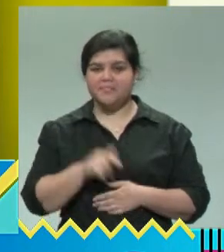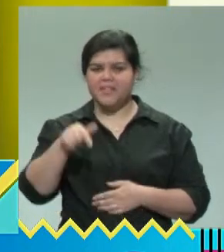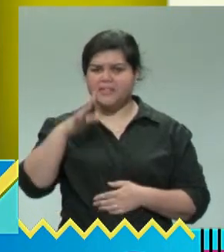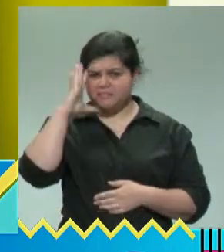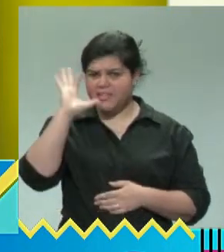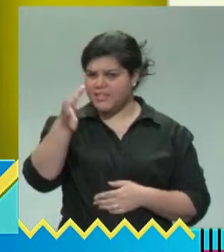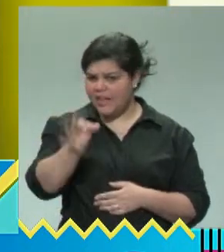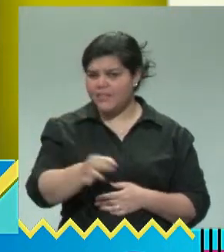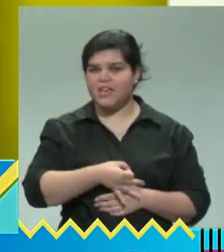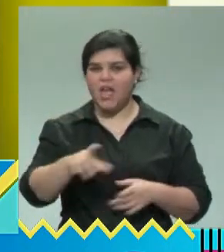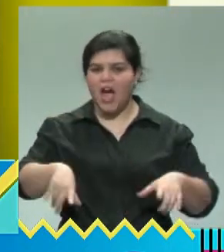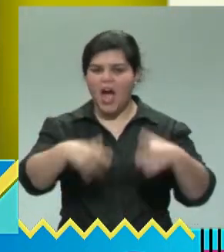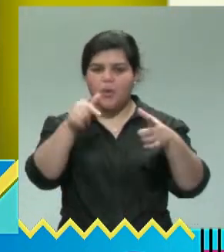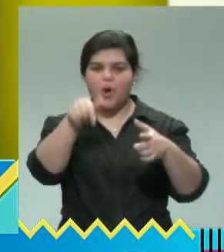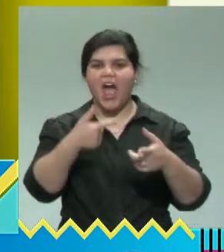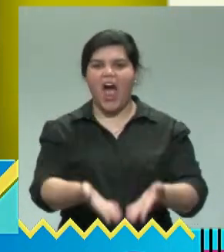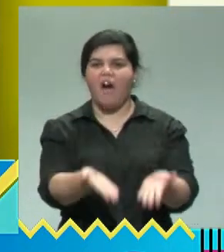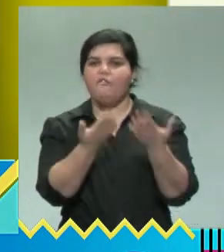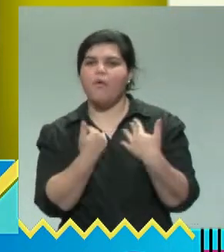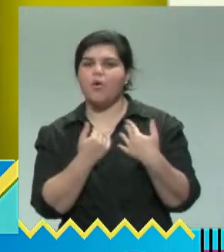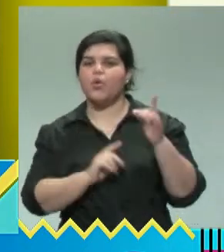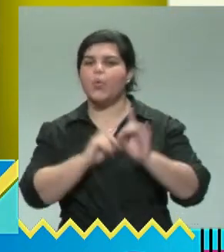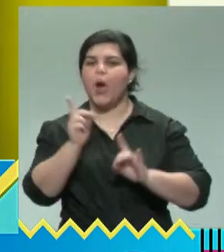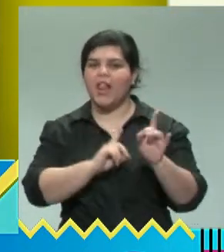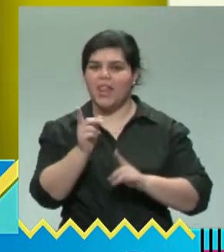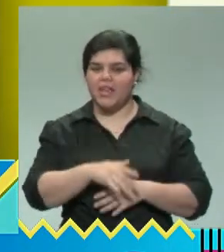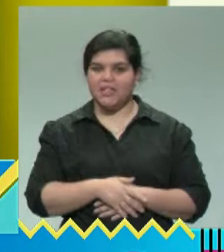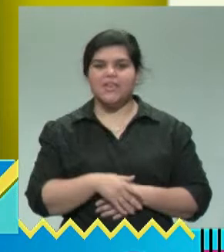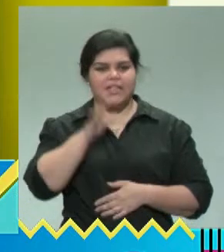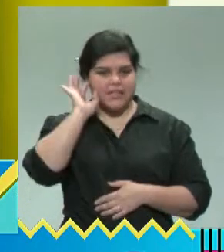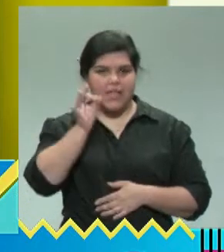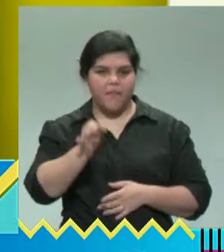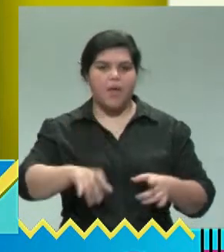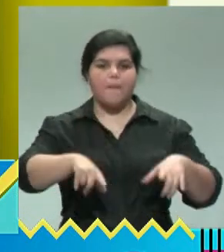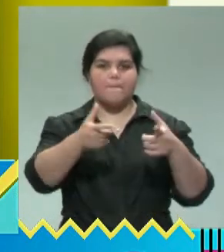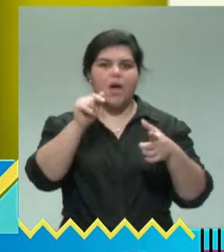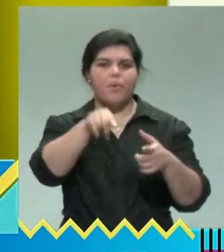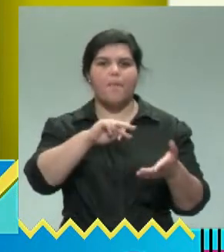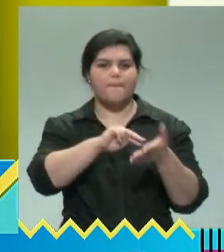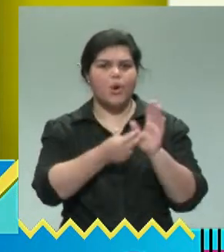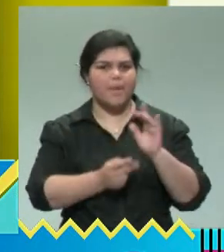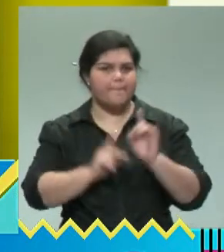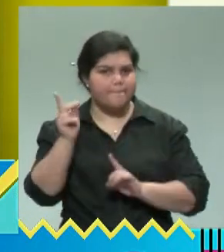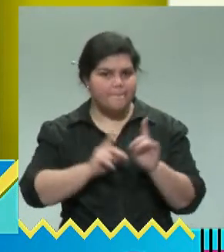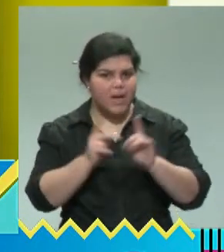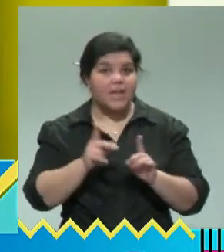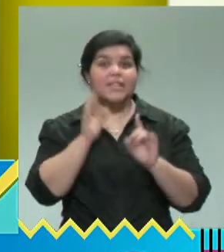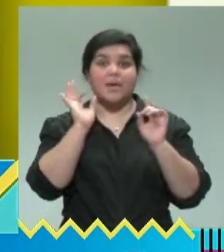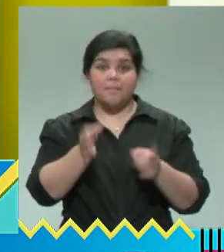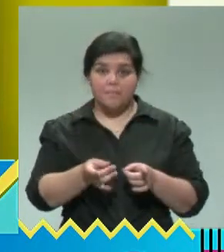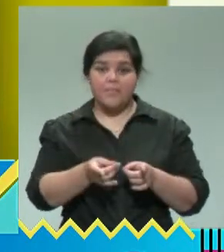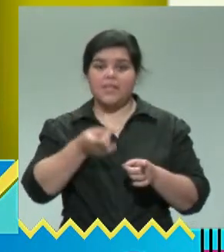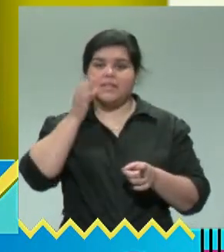reconociendo sus beneficios, reconociendo también quizás hoy cuáles son las problemáticas que presenta y viendo cómo se puede hacer para